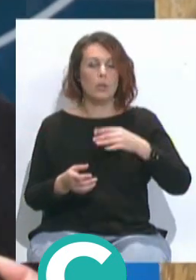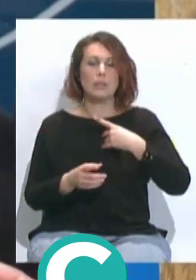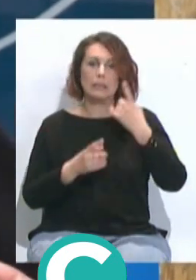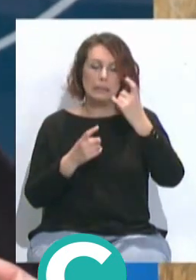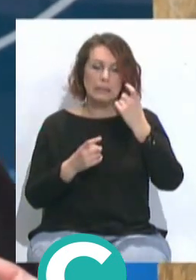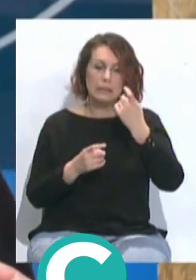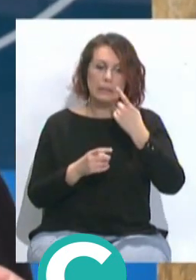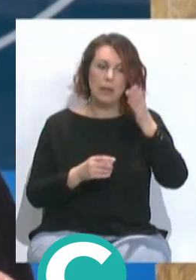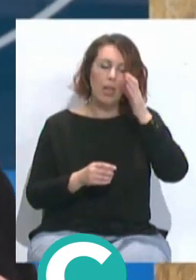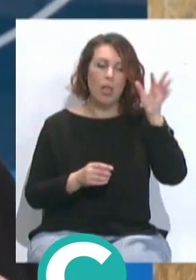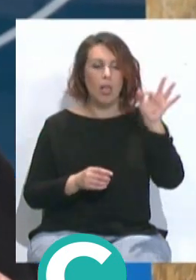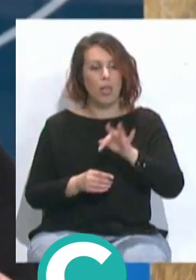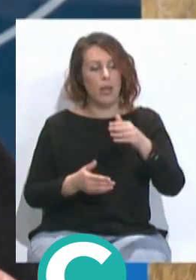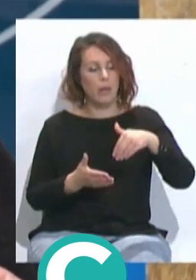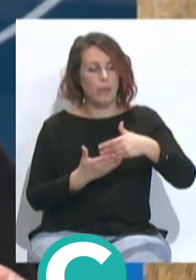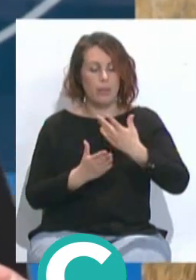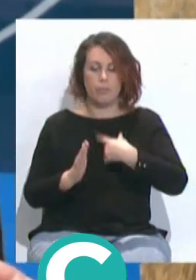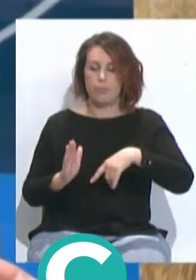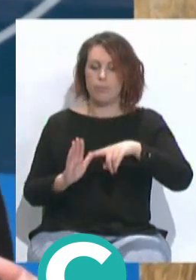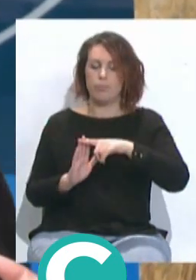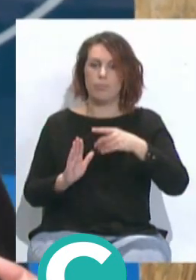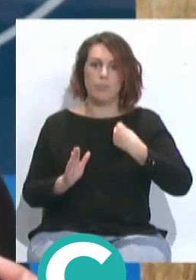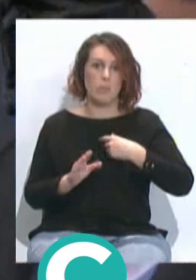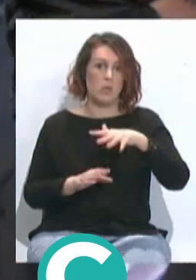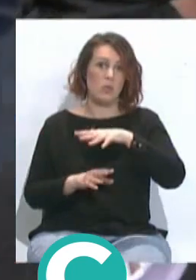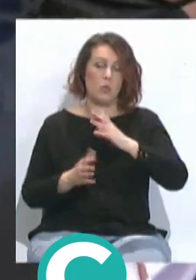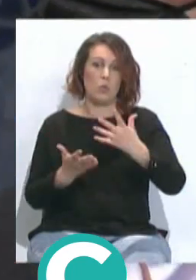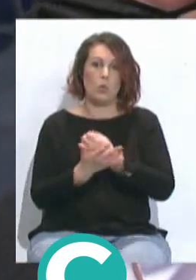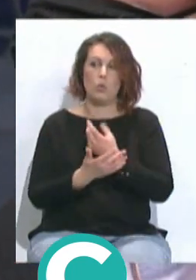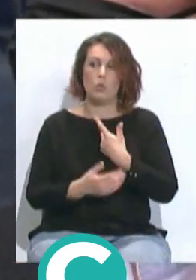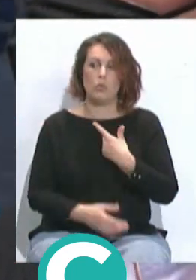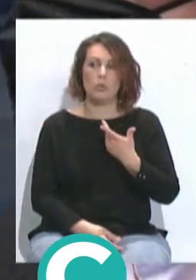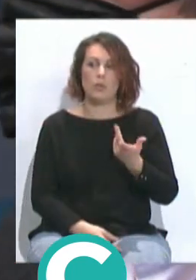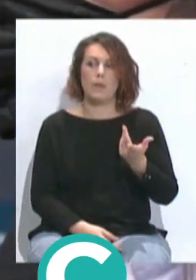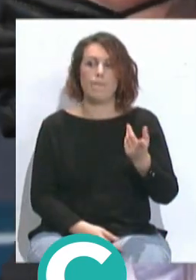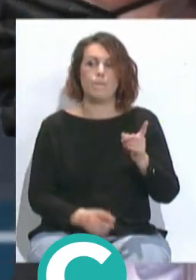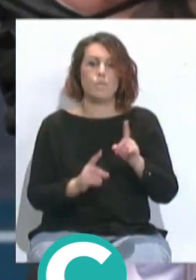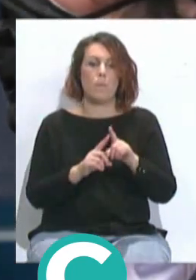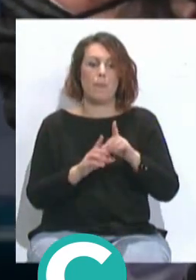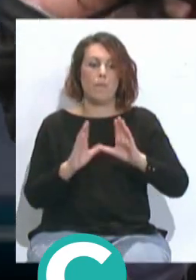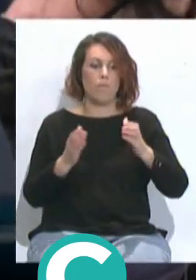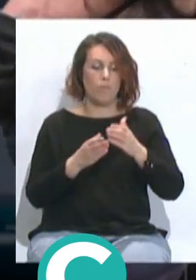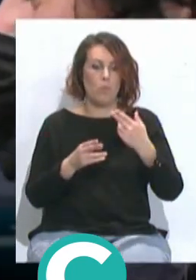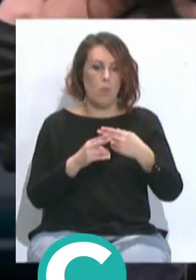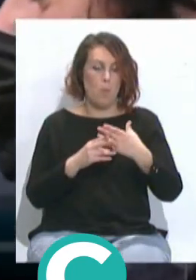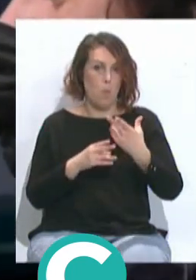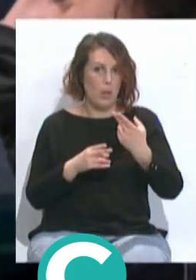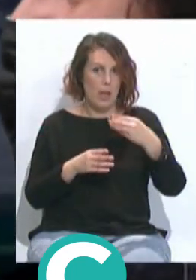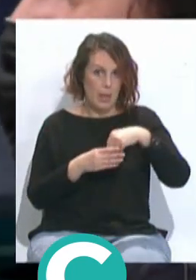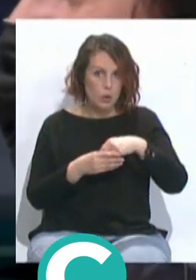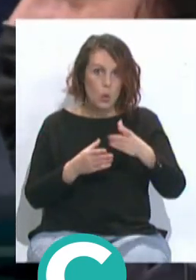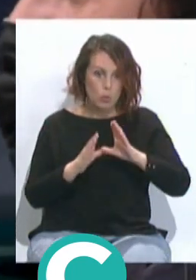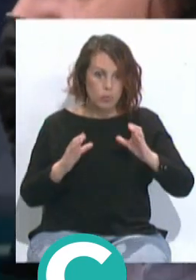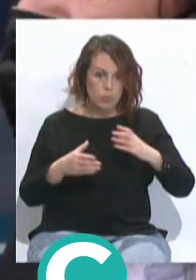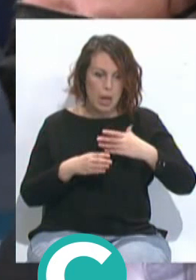atender a todas las demandas que nos hacen desde todos los sitios una rara avis en la política que dentro de una formación política incluso dentro de